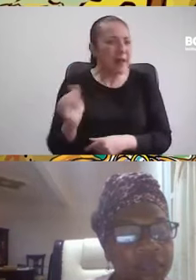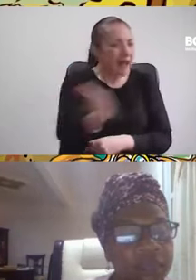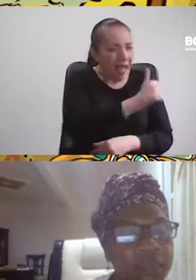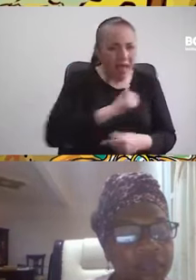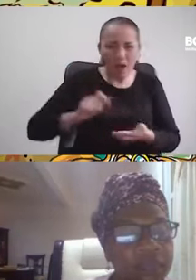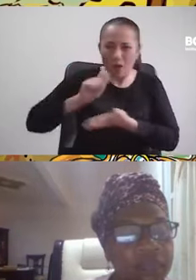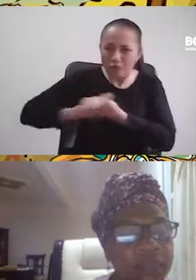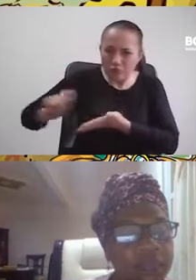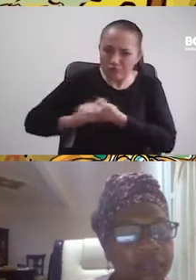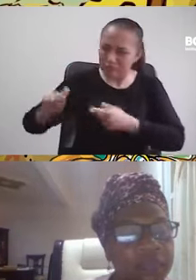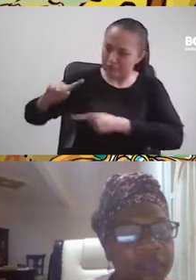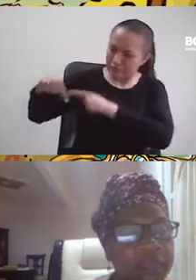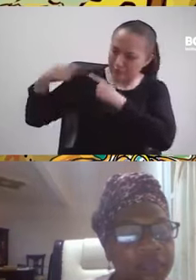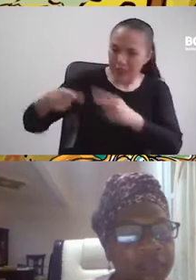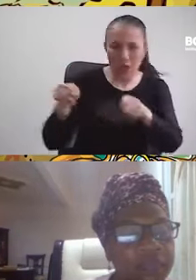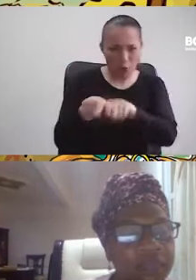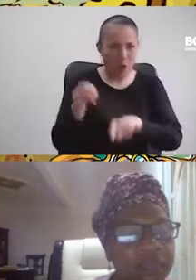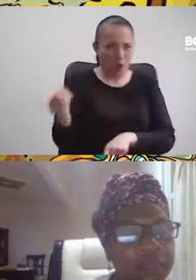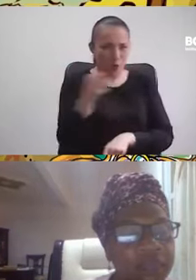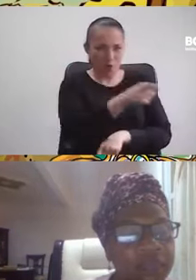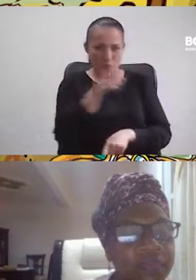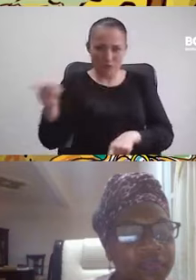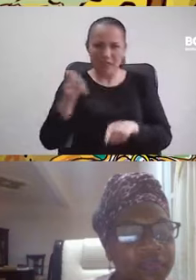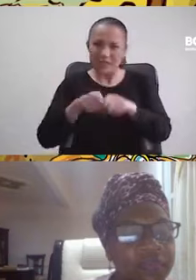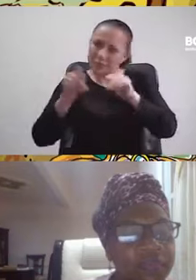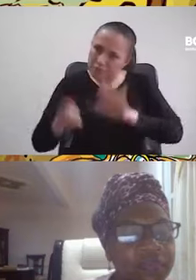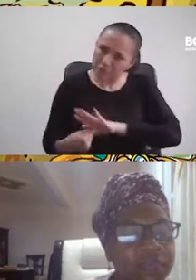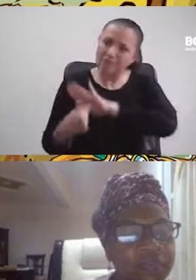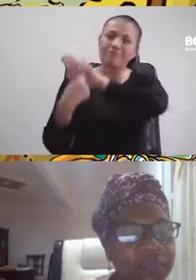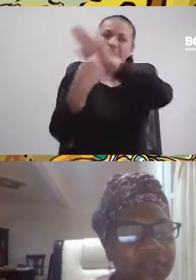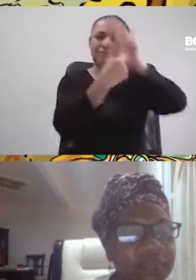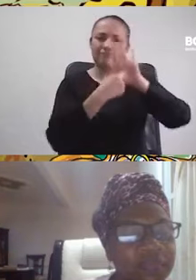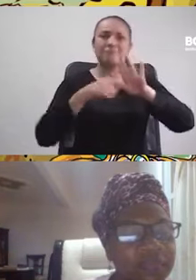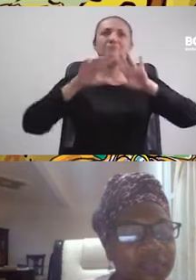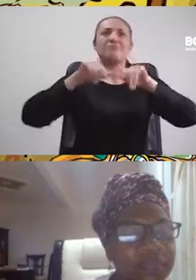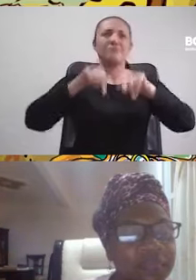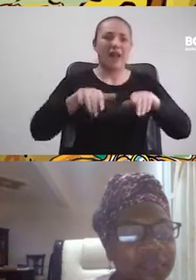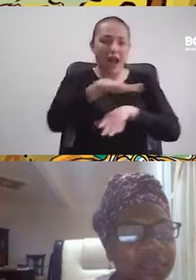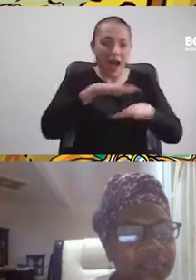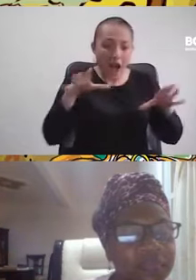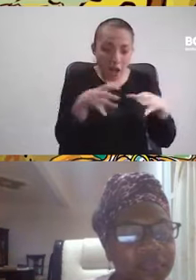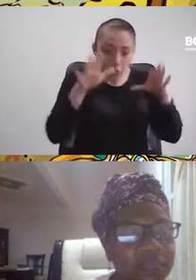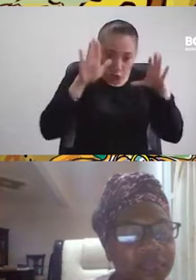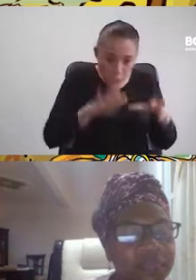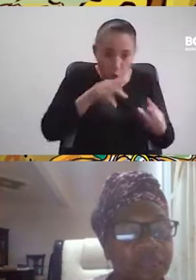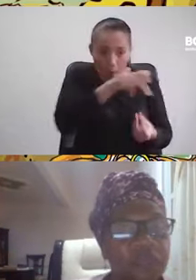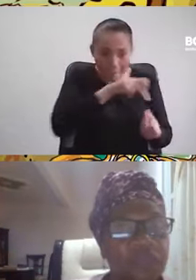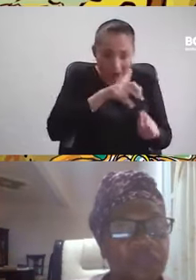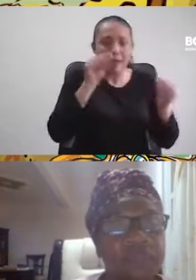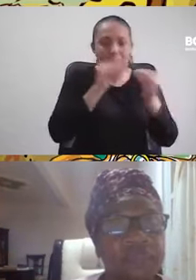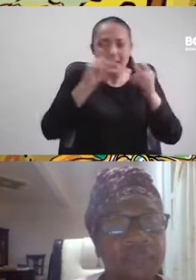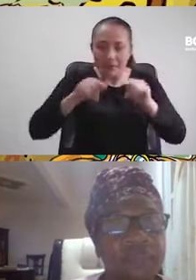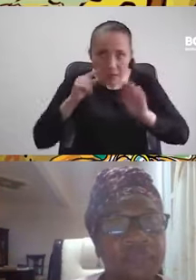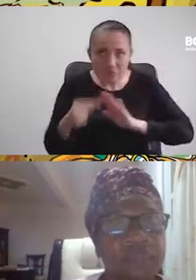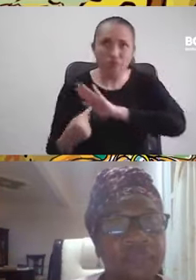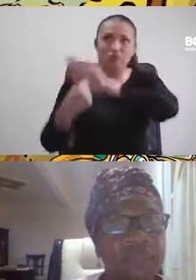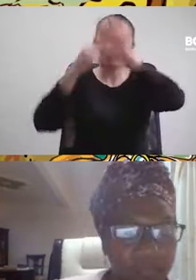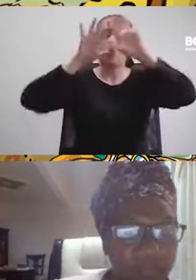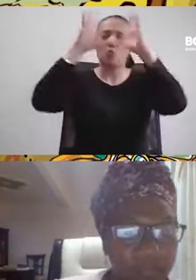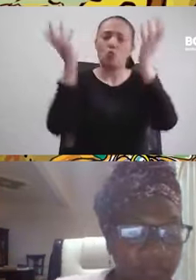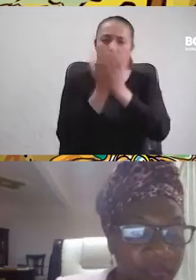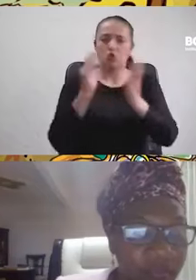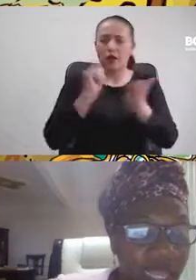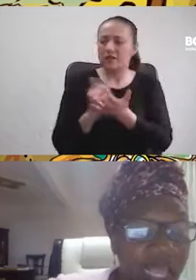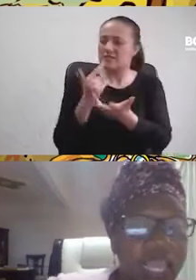nosotros, ustedes, para el mundo, para la comunidad y para el mundo? Regina, escucho, ¿qué se está haciendo con